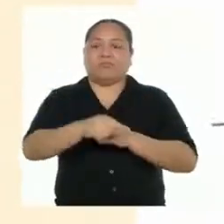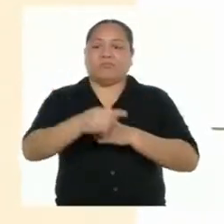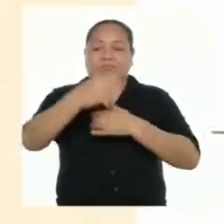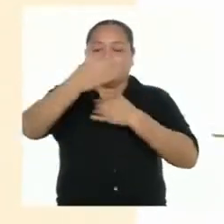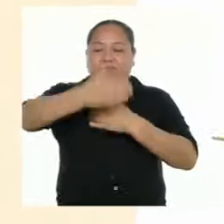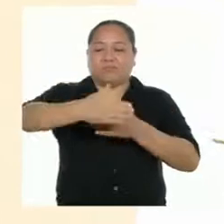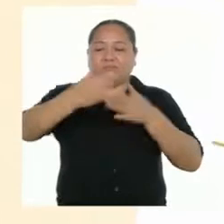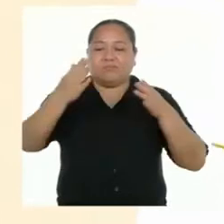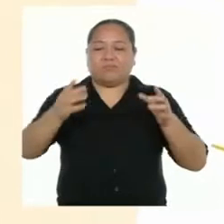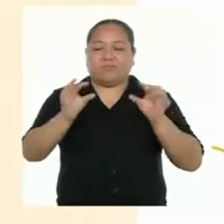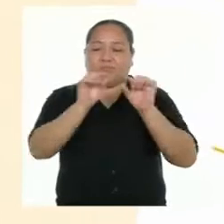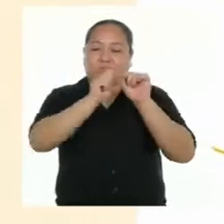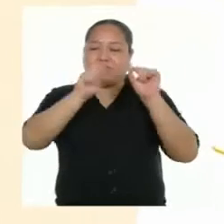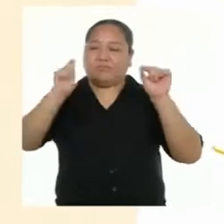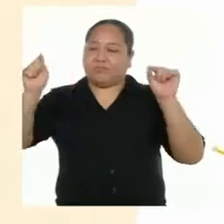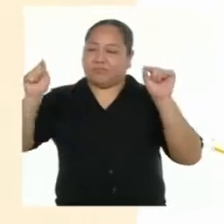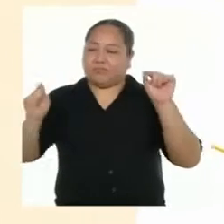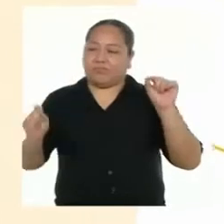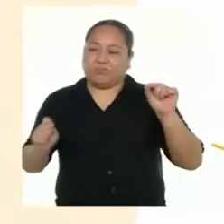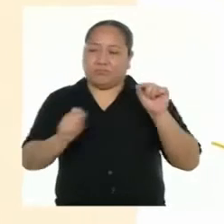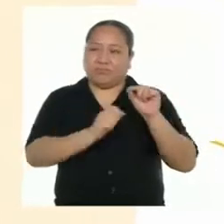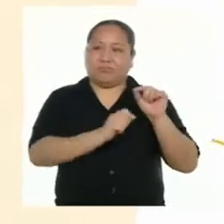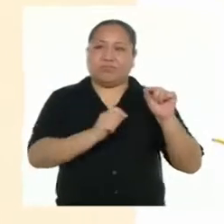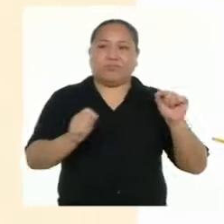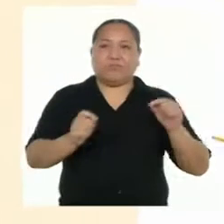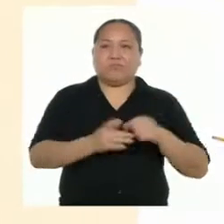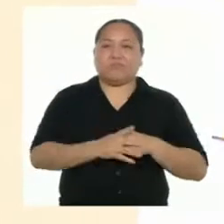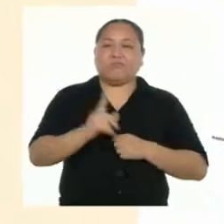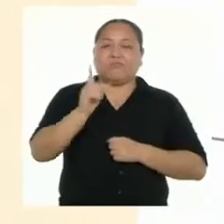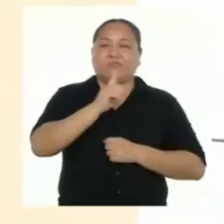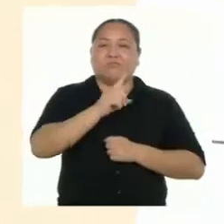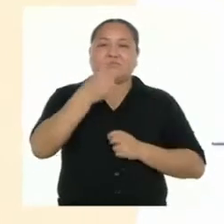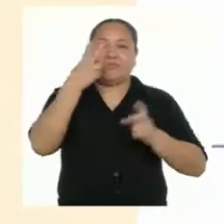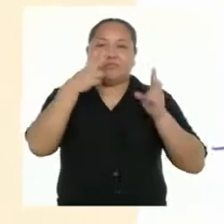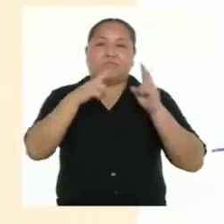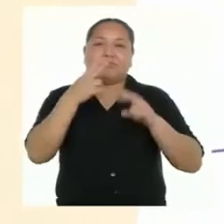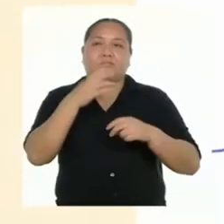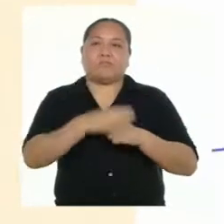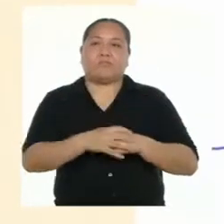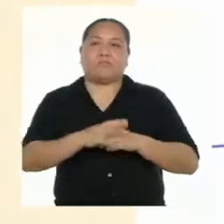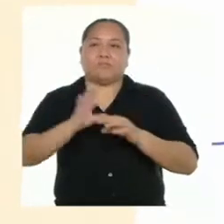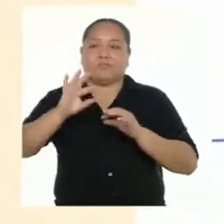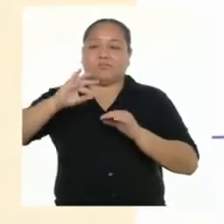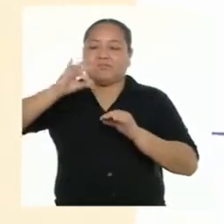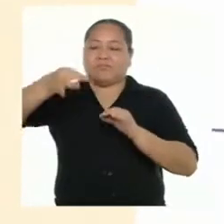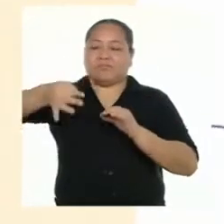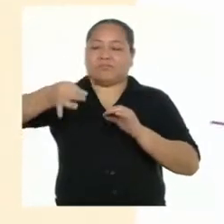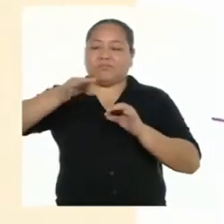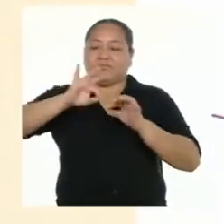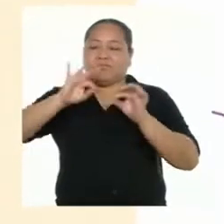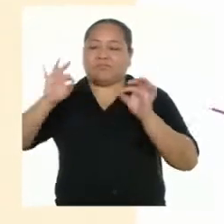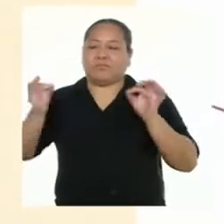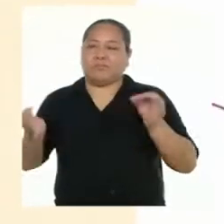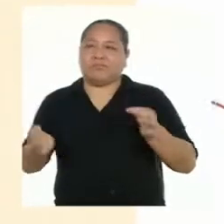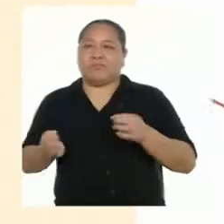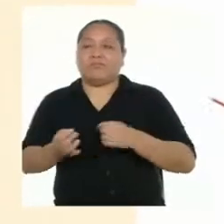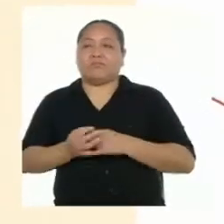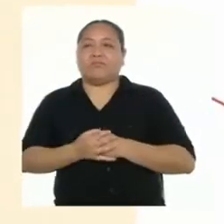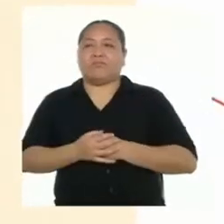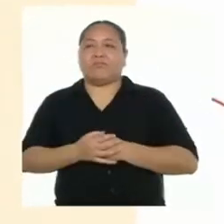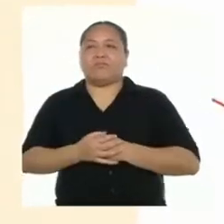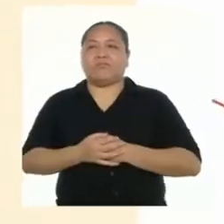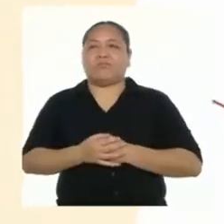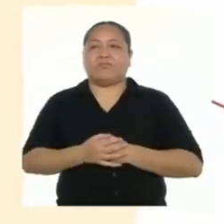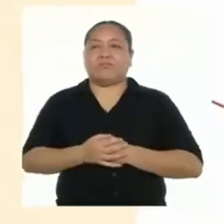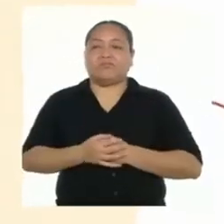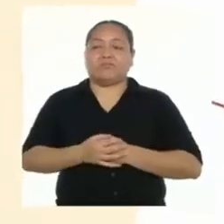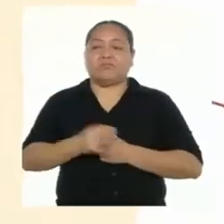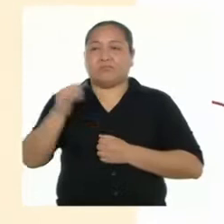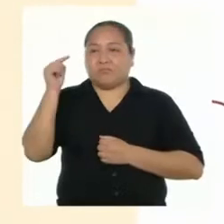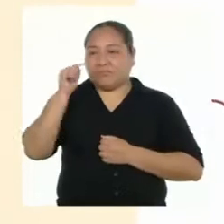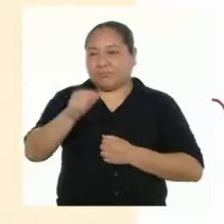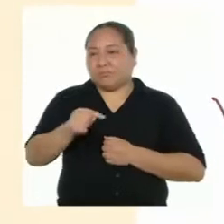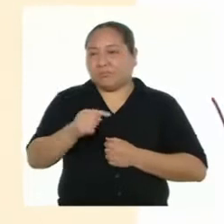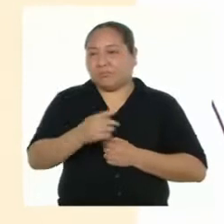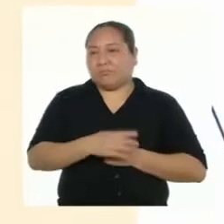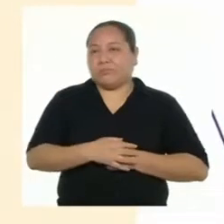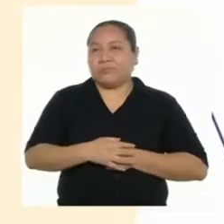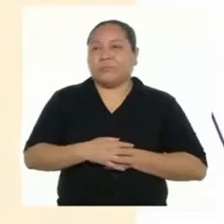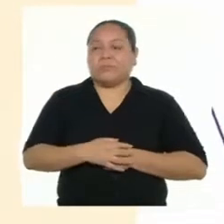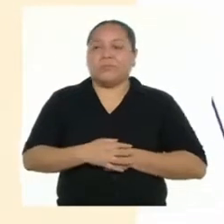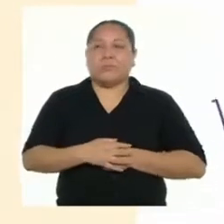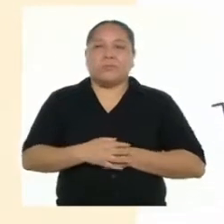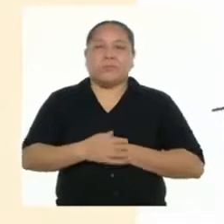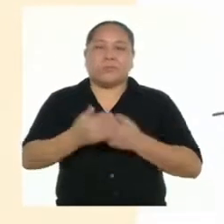sólido geométrico con líneas, y sin considerar detalles como pestañas laterales o dobleces. En este